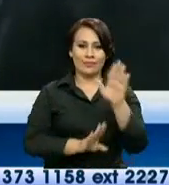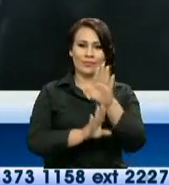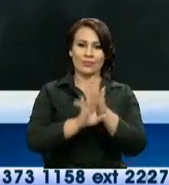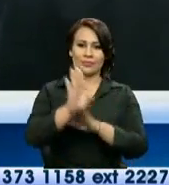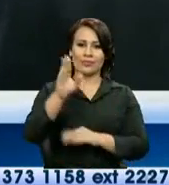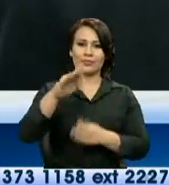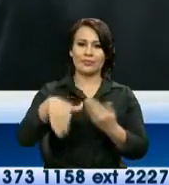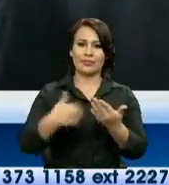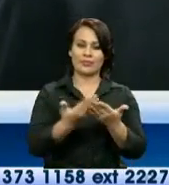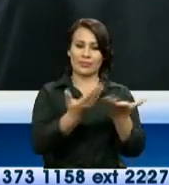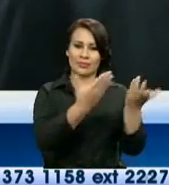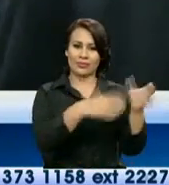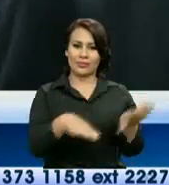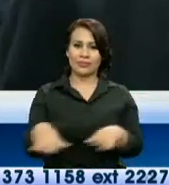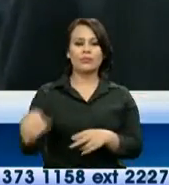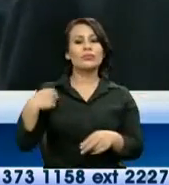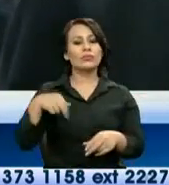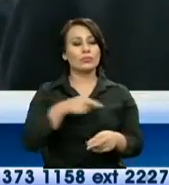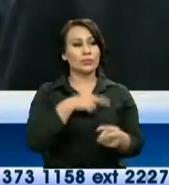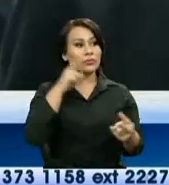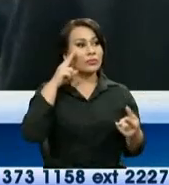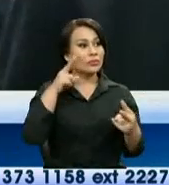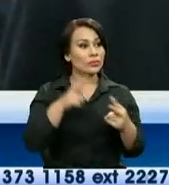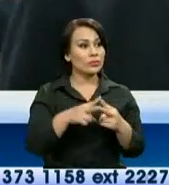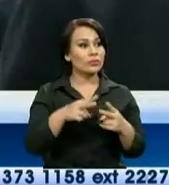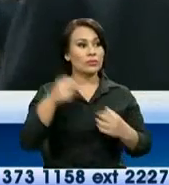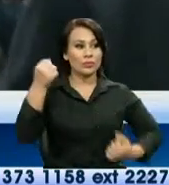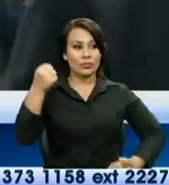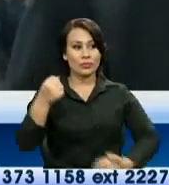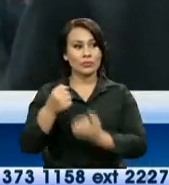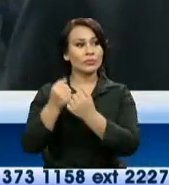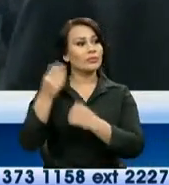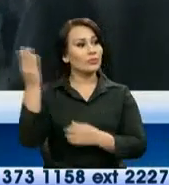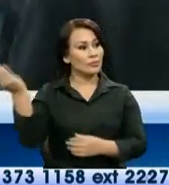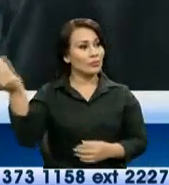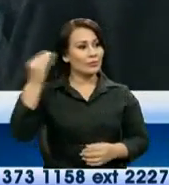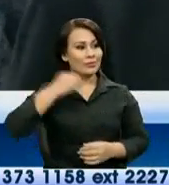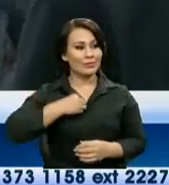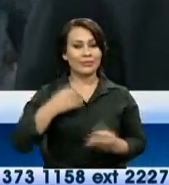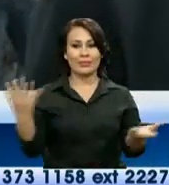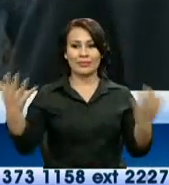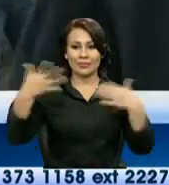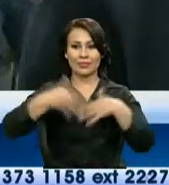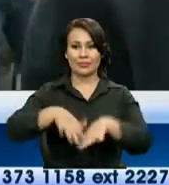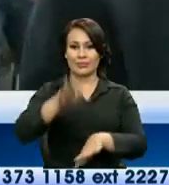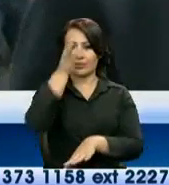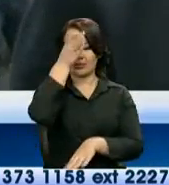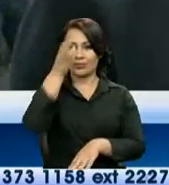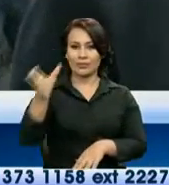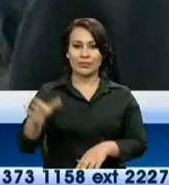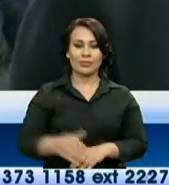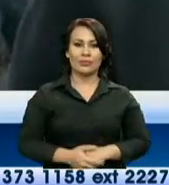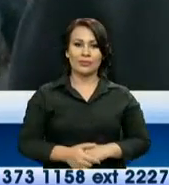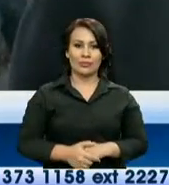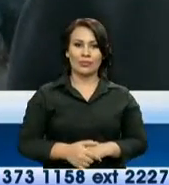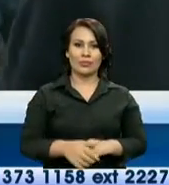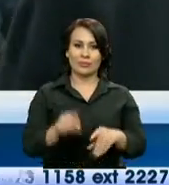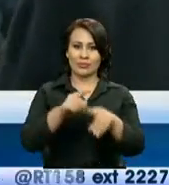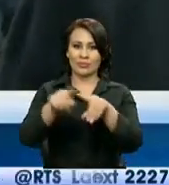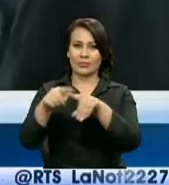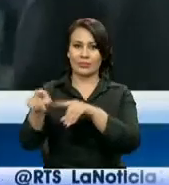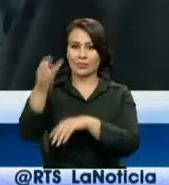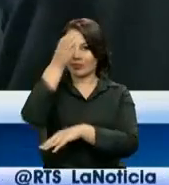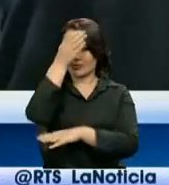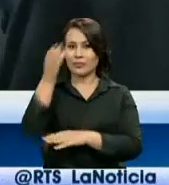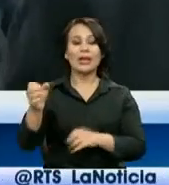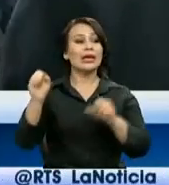naciones. Reconocemos también el aporte que dan ellos para el intercambio de las culturas, el enriquecimiento de las manifestaciones culturales.